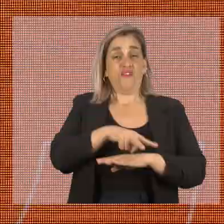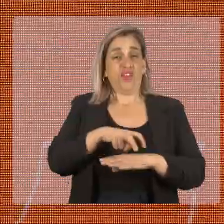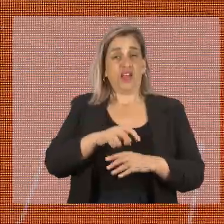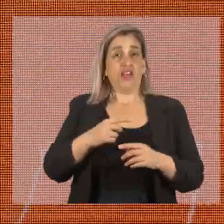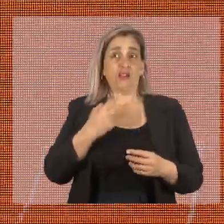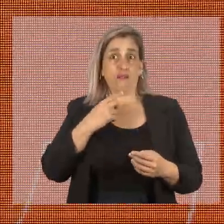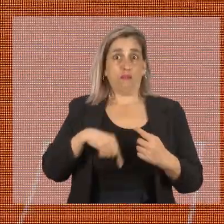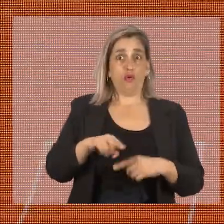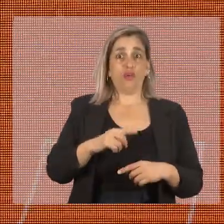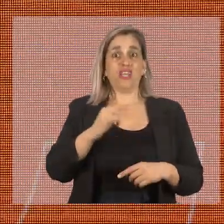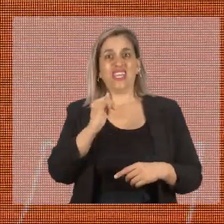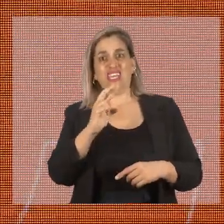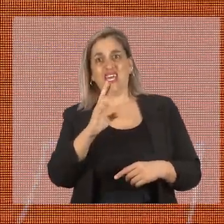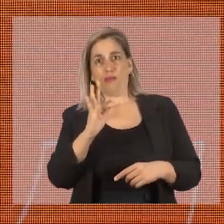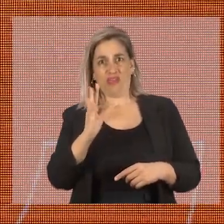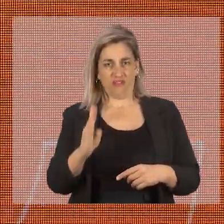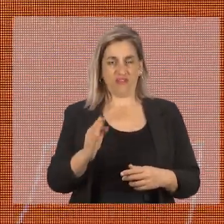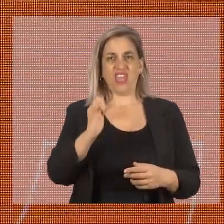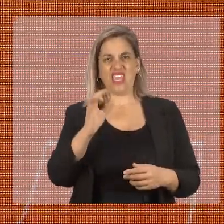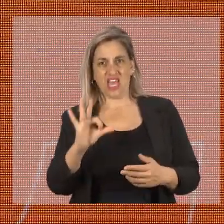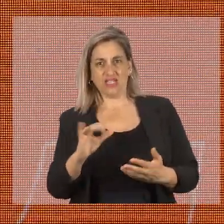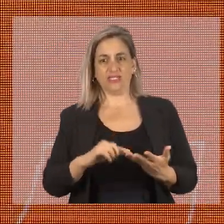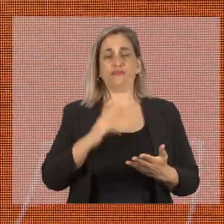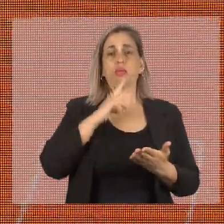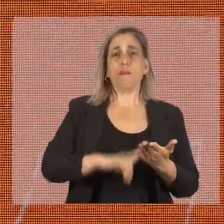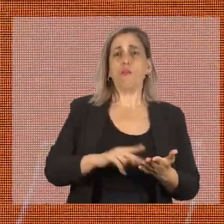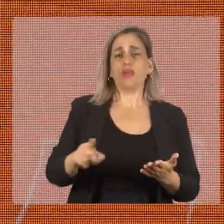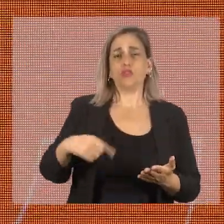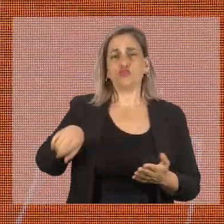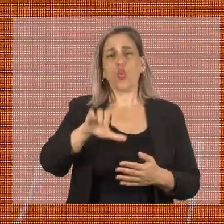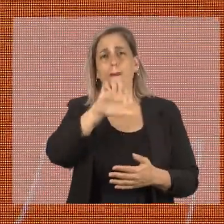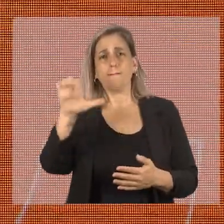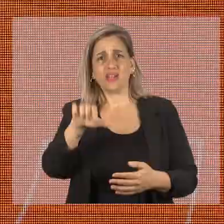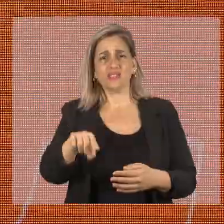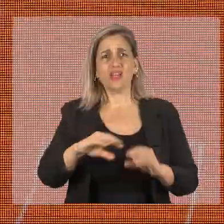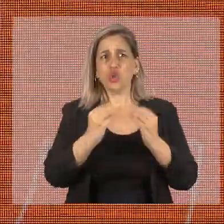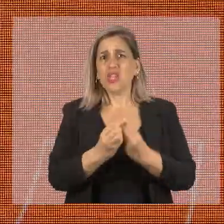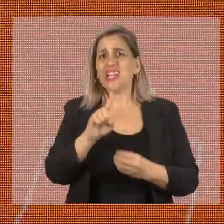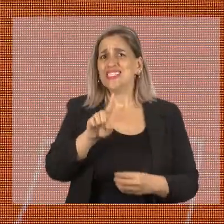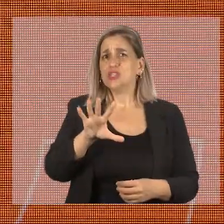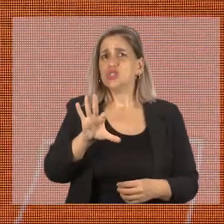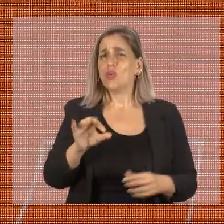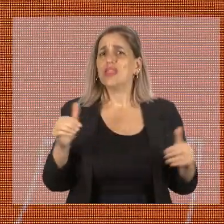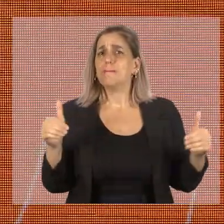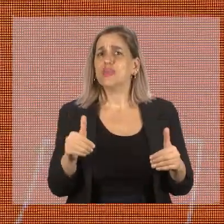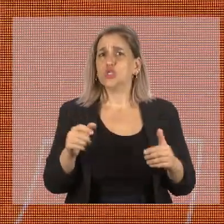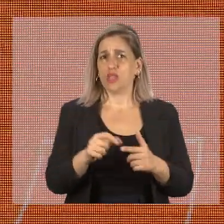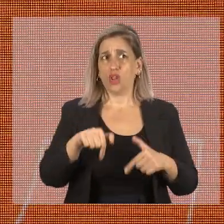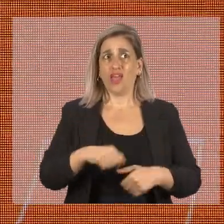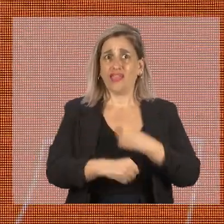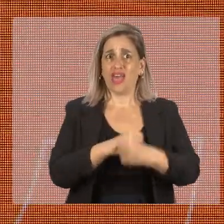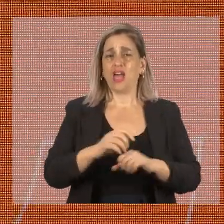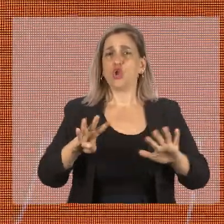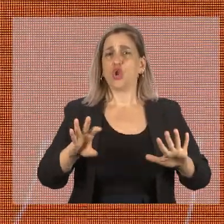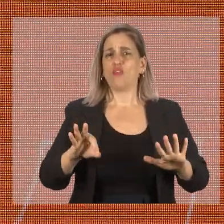IRPF, IAS e impuestos a las empresas son de 150 millones de dólares. Este año son